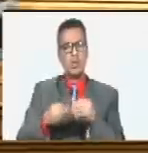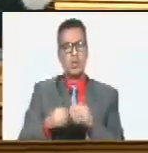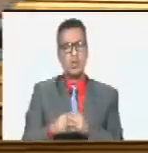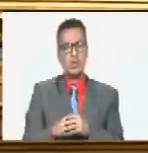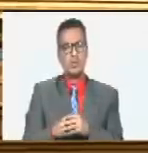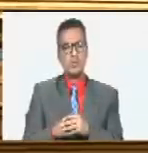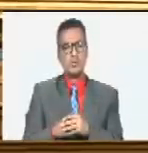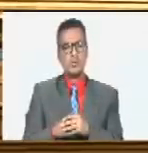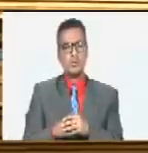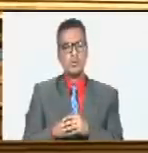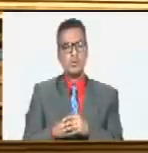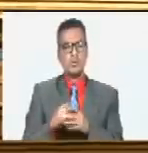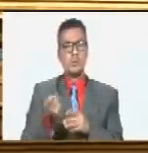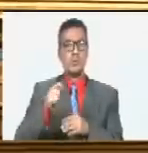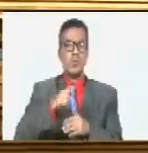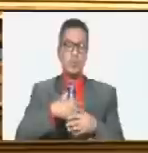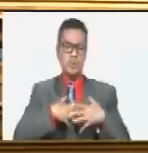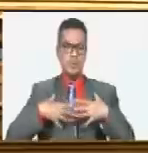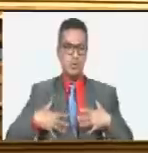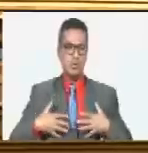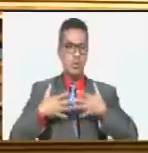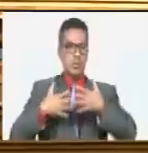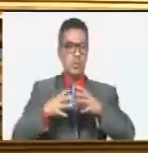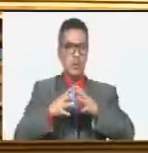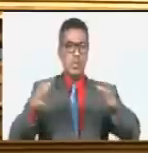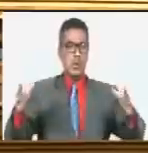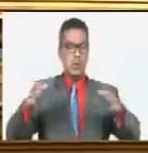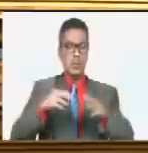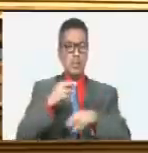más que el pecho gigante que nos dejó